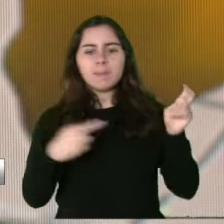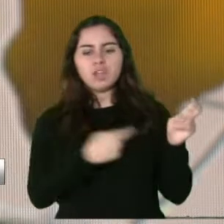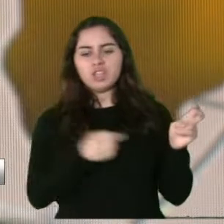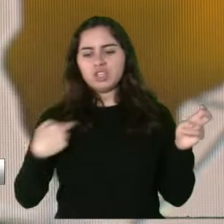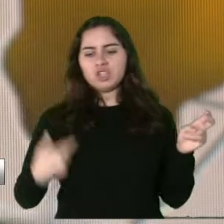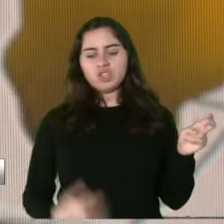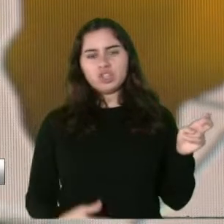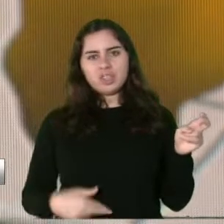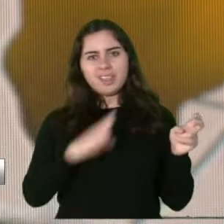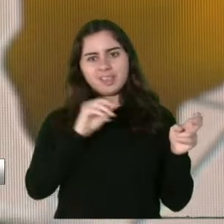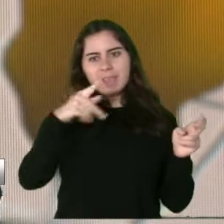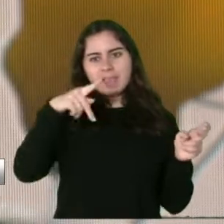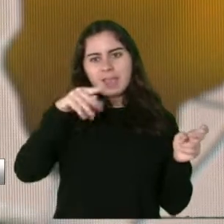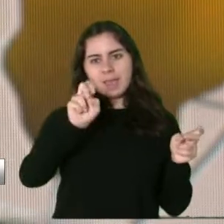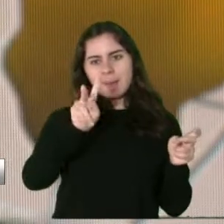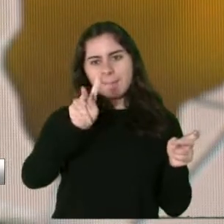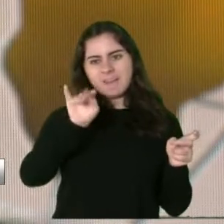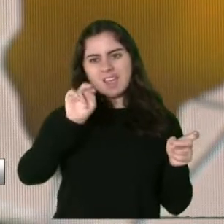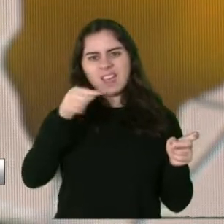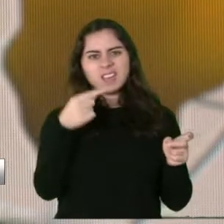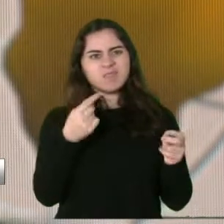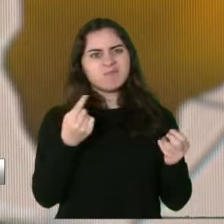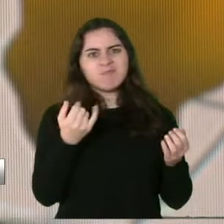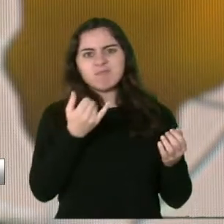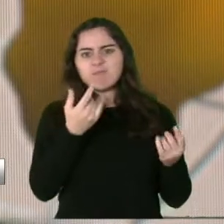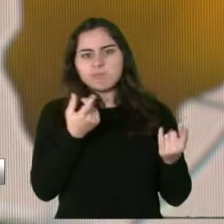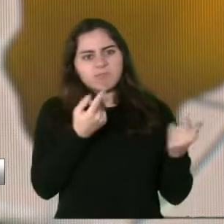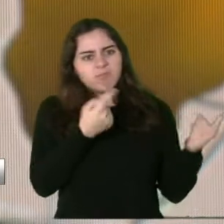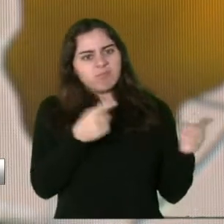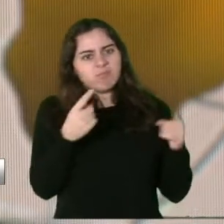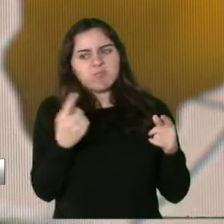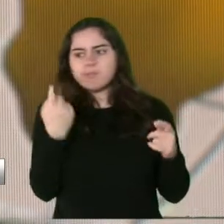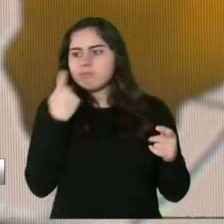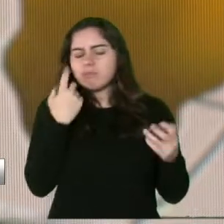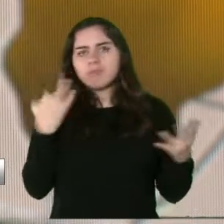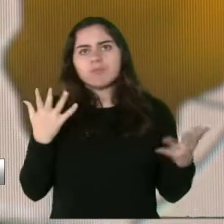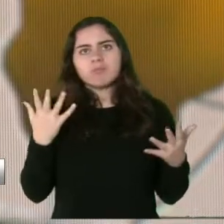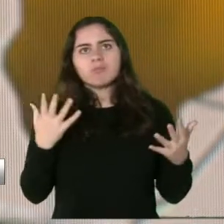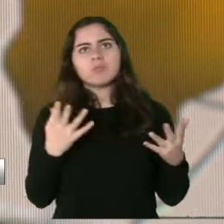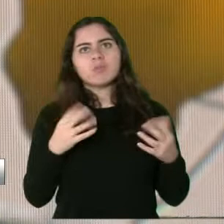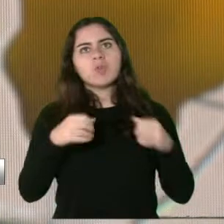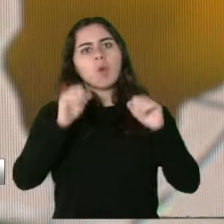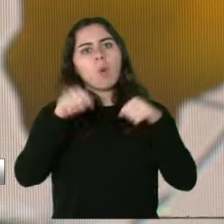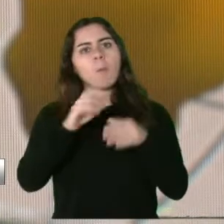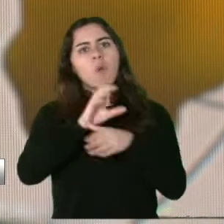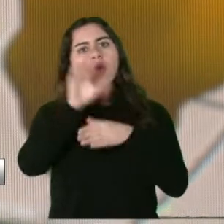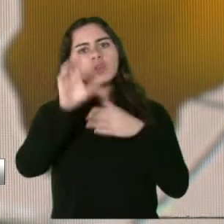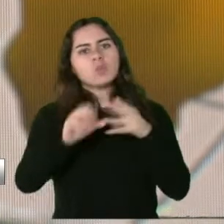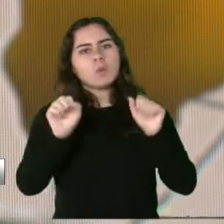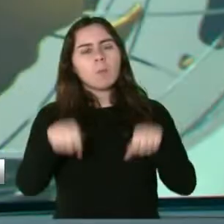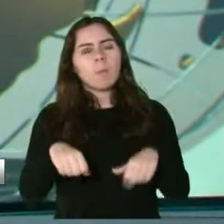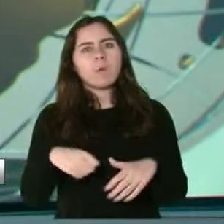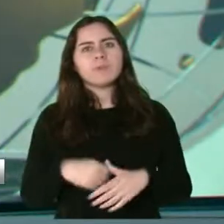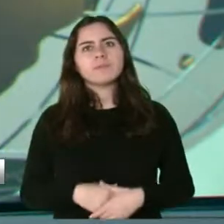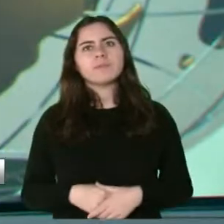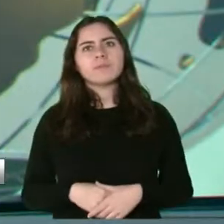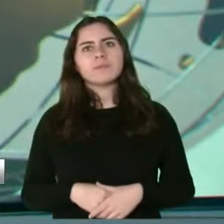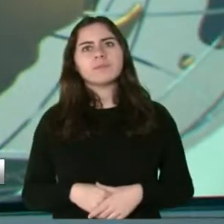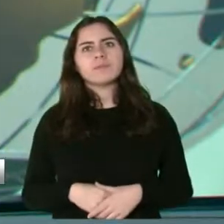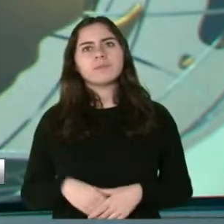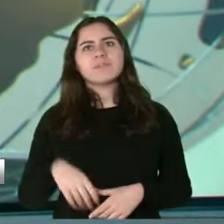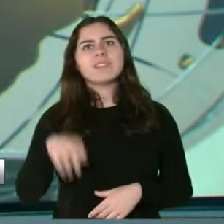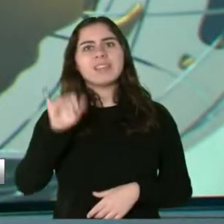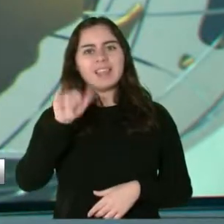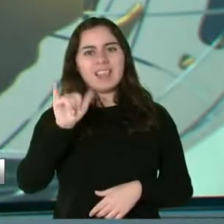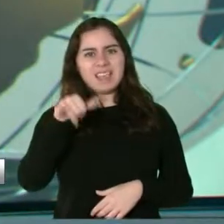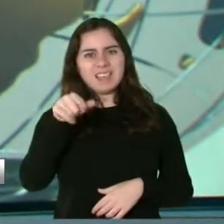Pekín, ¿qué sucedió? O sea, ¿qué está pasando y qué pudiera tener esto como consecuencia? Esta región donde hubo la